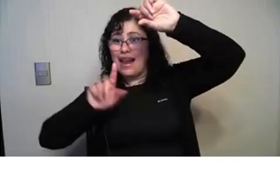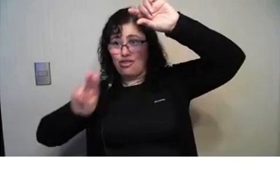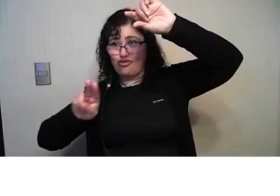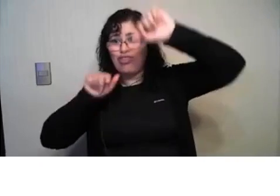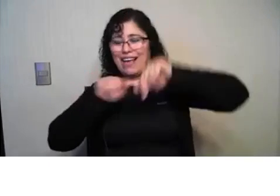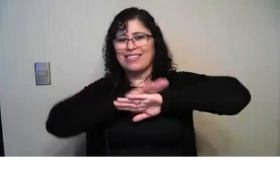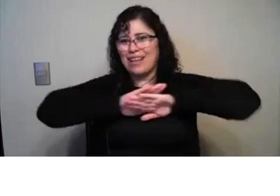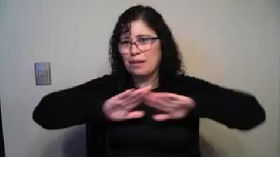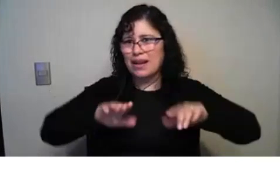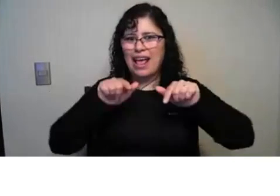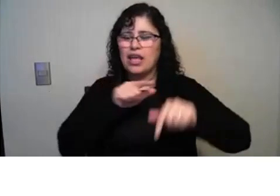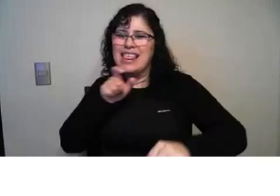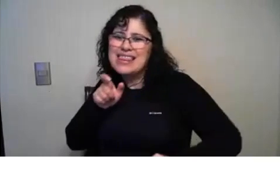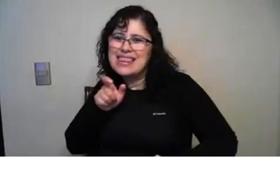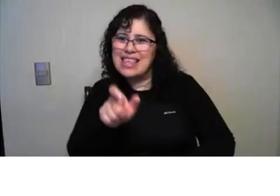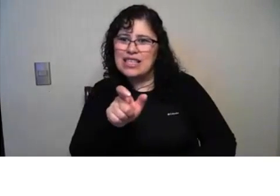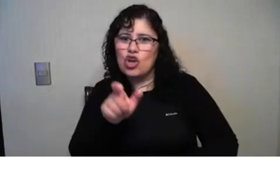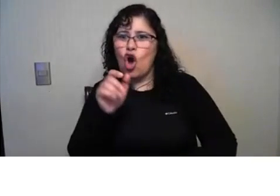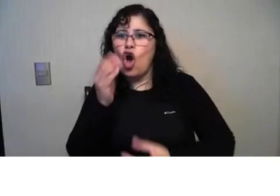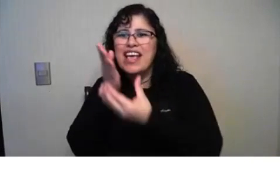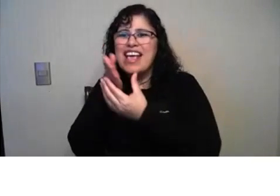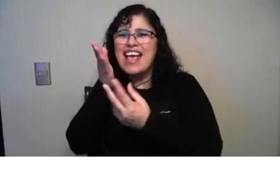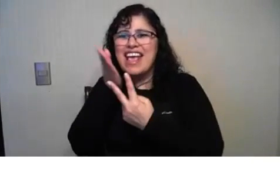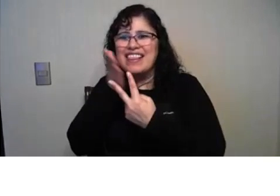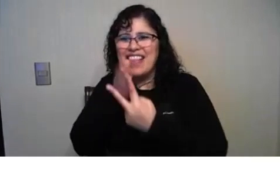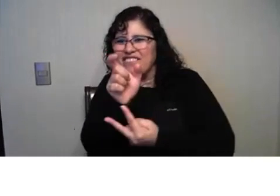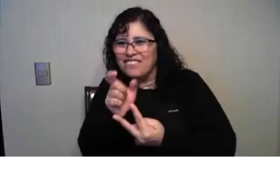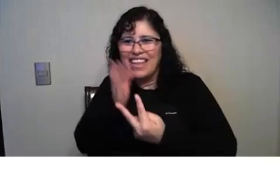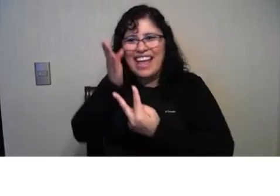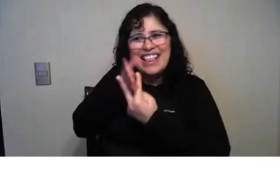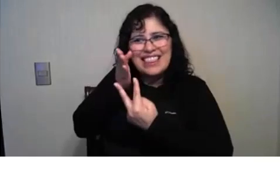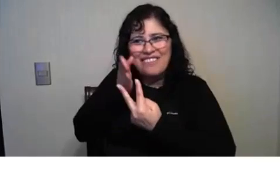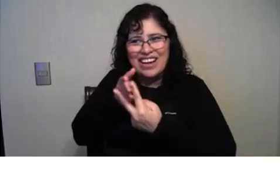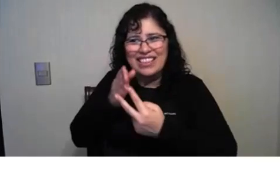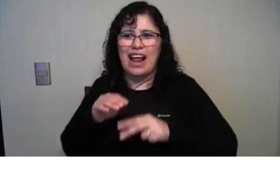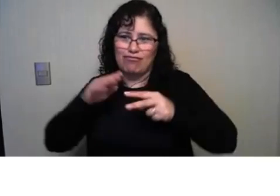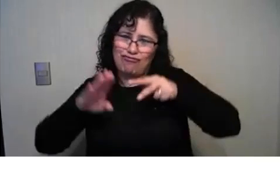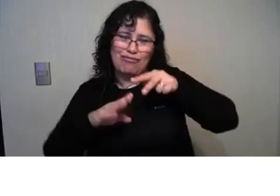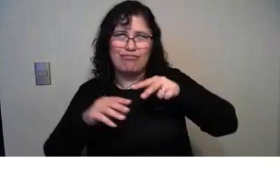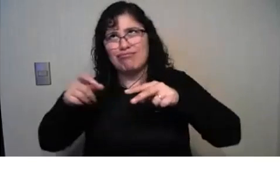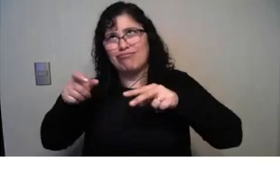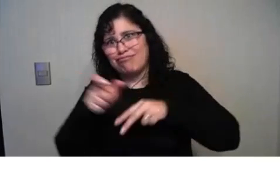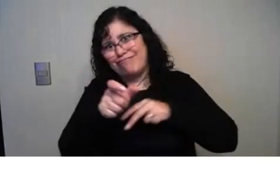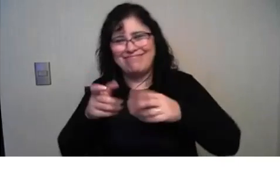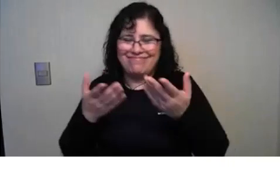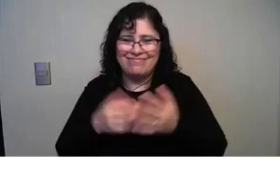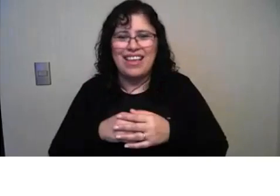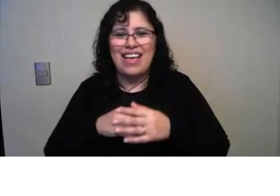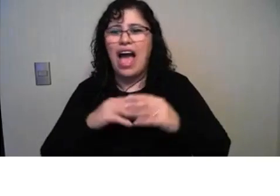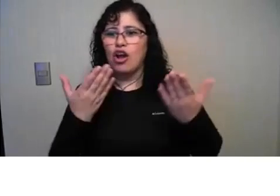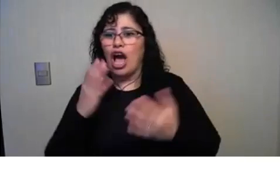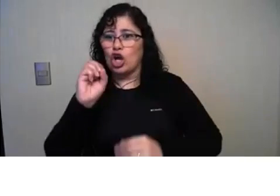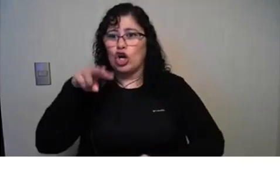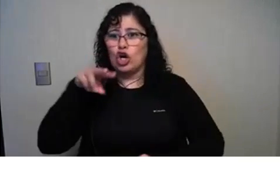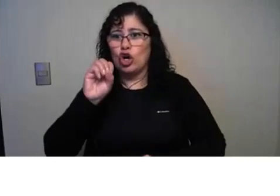Disco intervertebral entre ambos vértebras, formando lo que es el cono medular. En el cono medular vamos